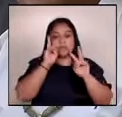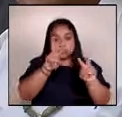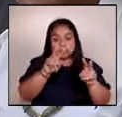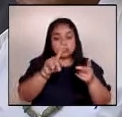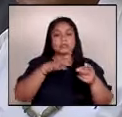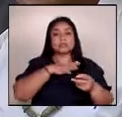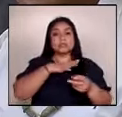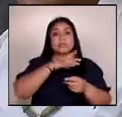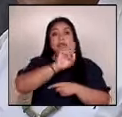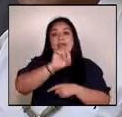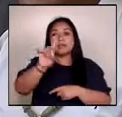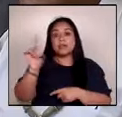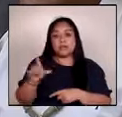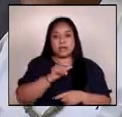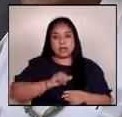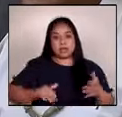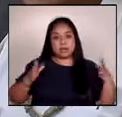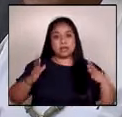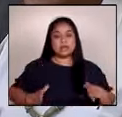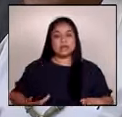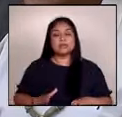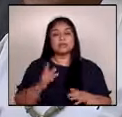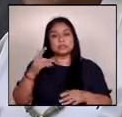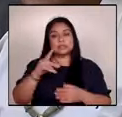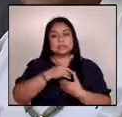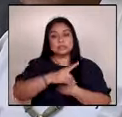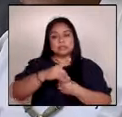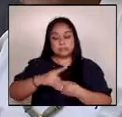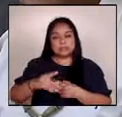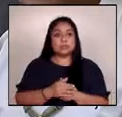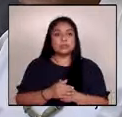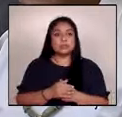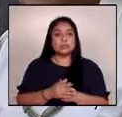los señores alcaldes del departamento,